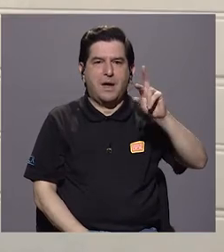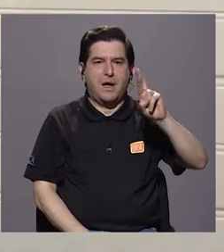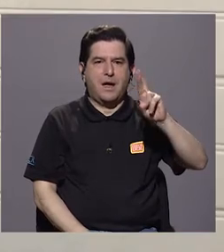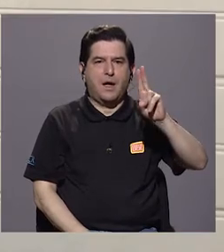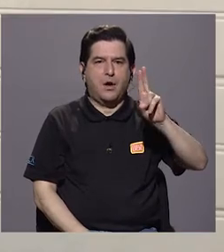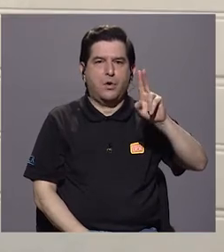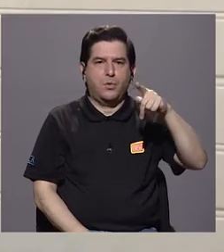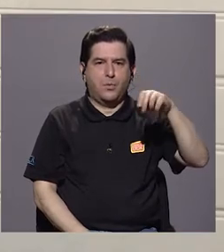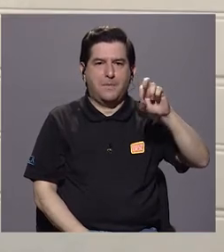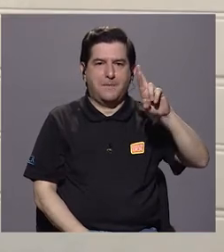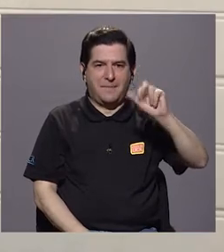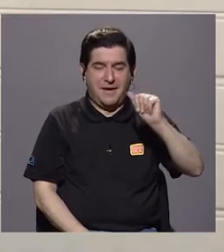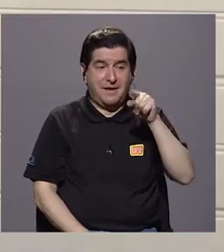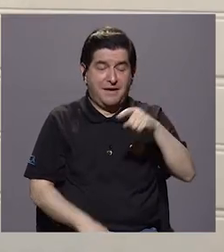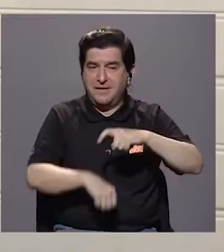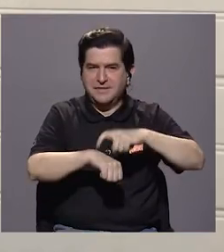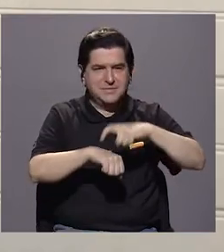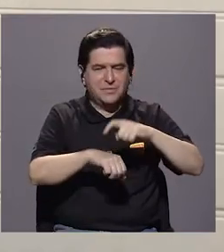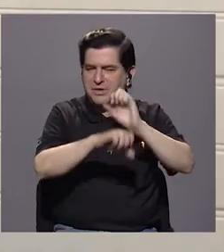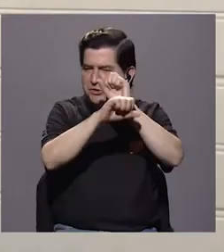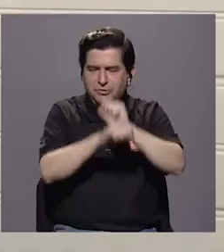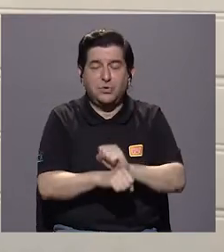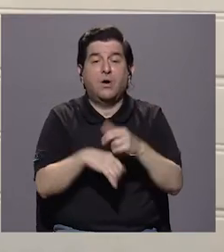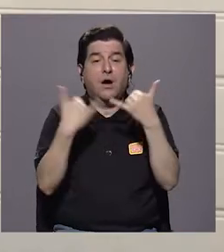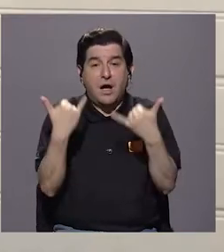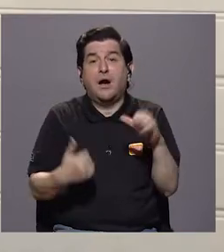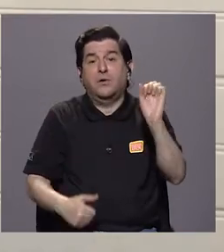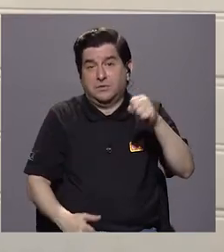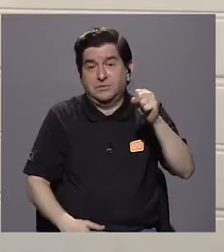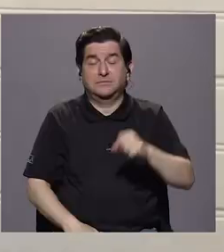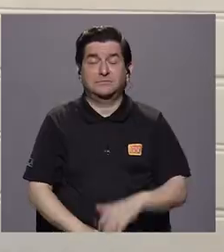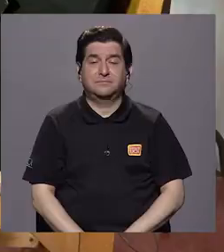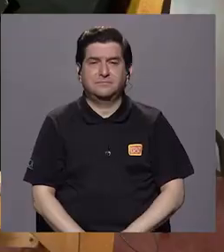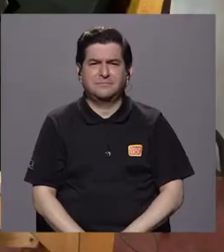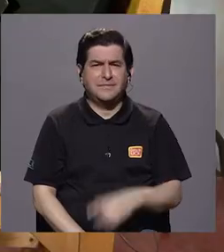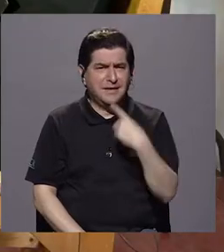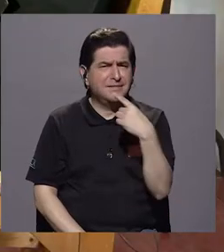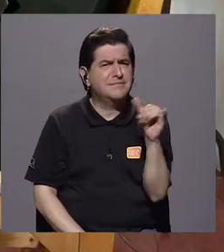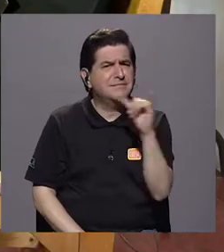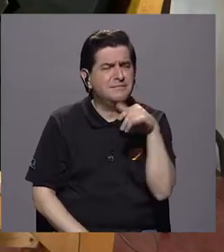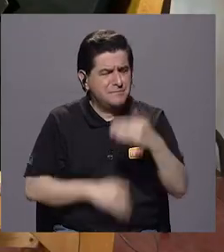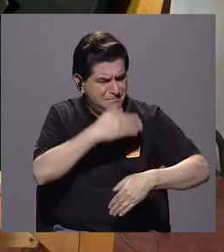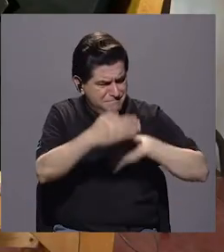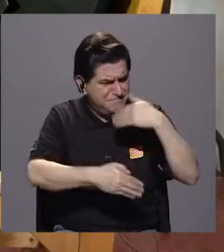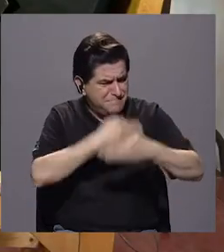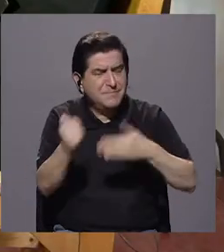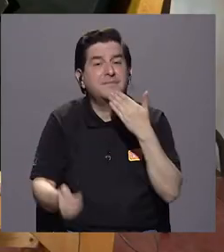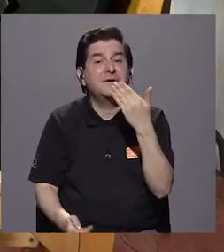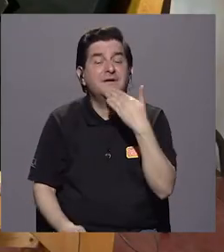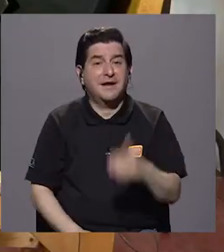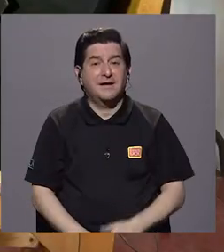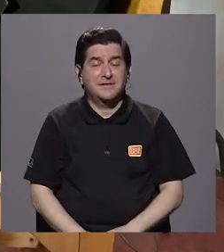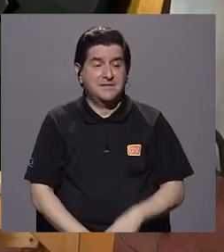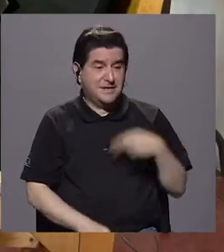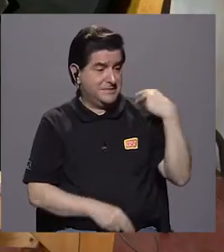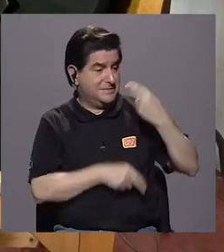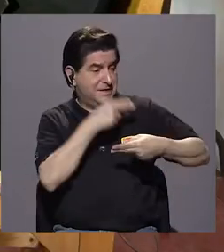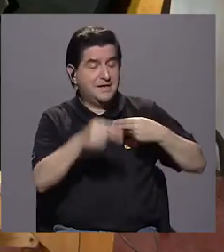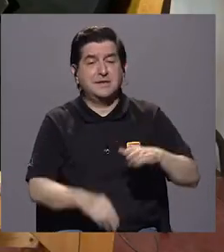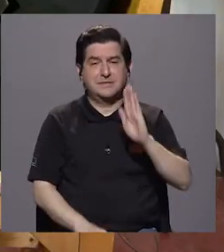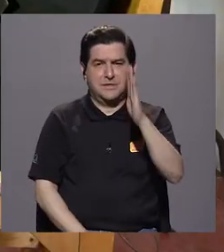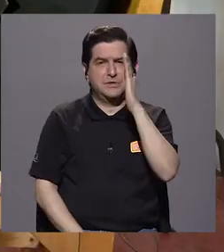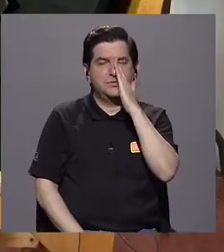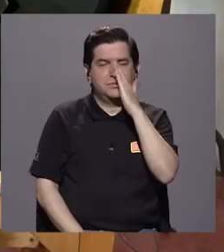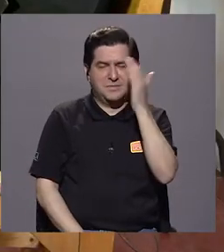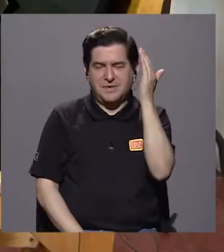también. hay que decirlo porque usted también en todo ese proceso, gracias a una herencia, porque su mamá sabe muy